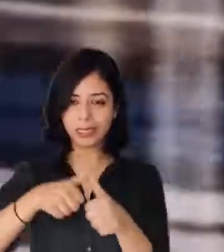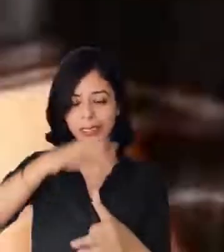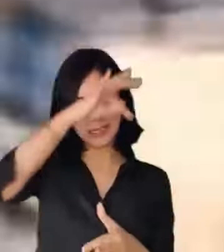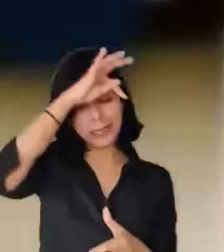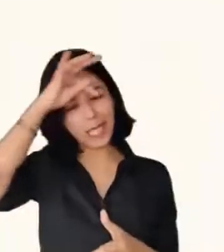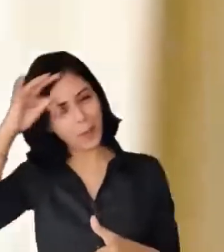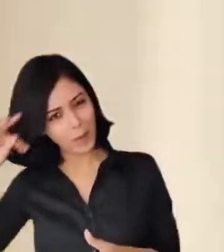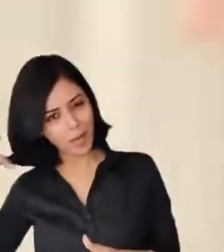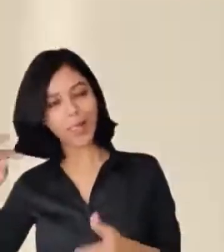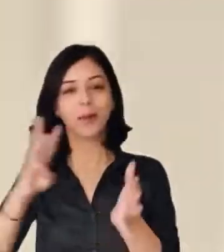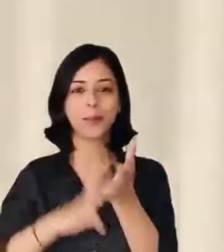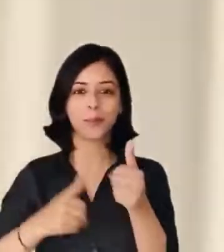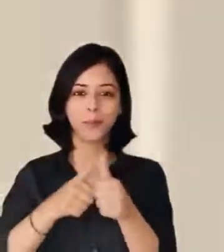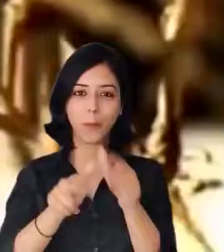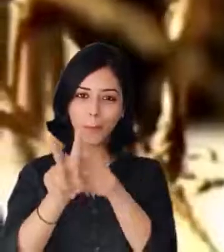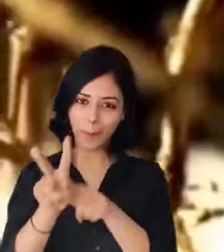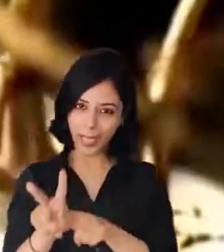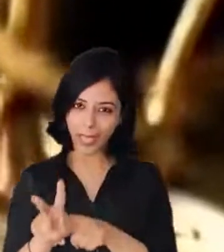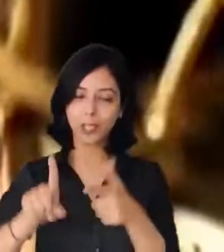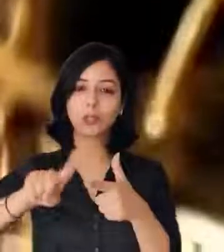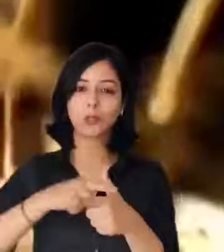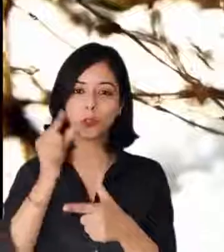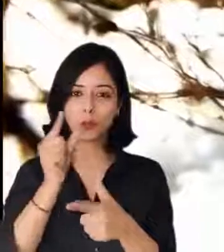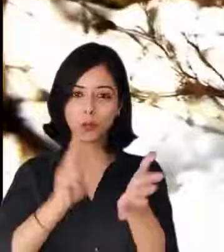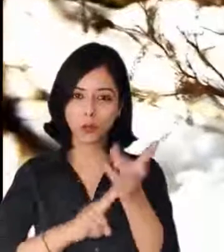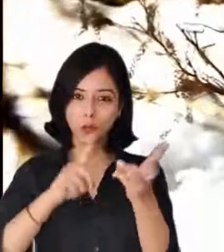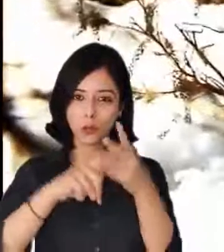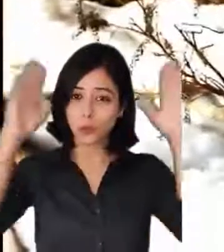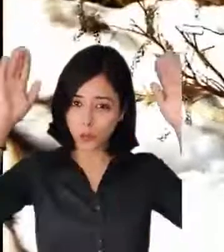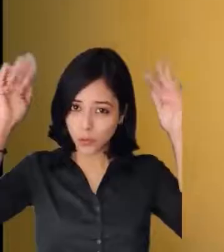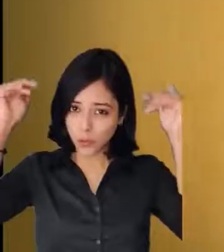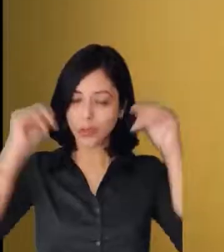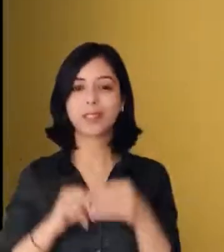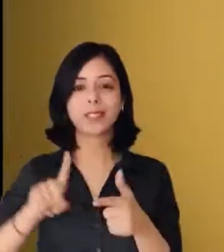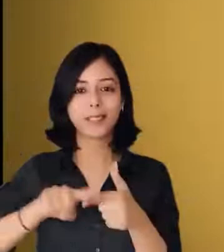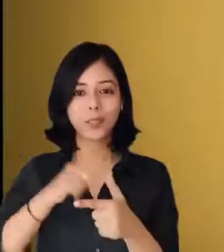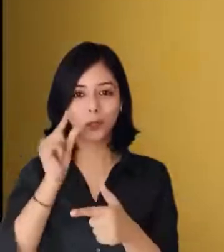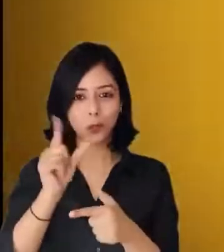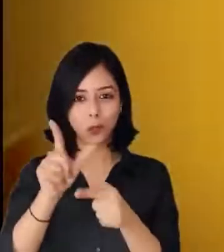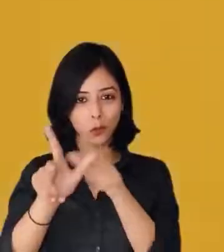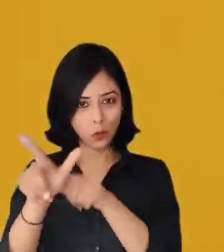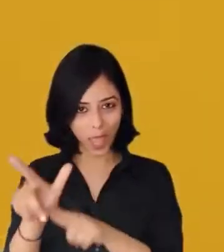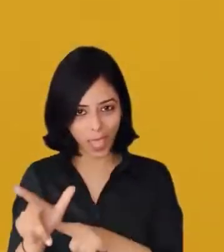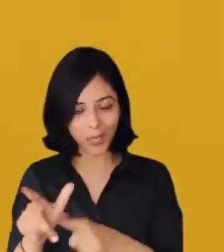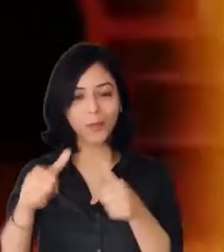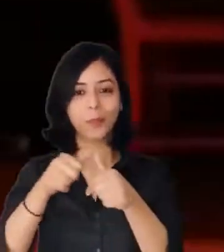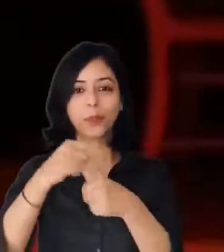que venían de arriba. Pero según la tía de Paxton, ella no les había prestado atención.